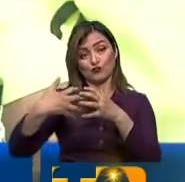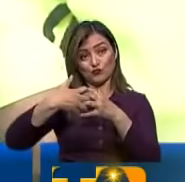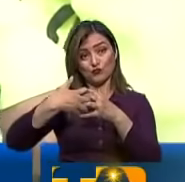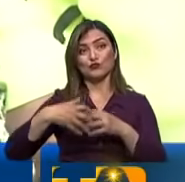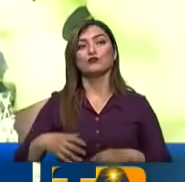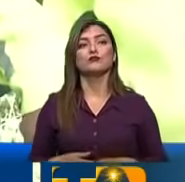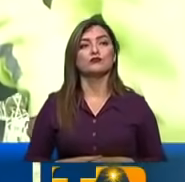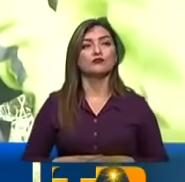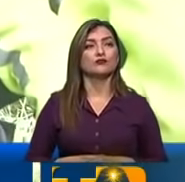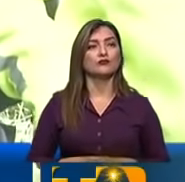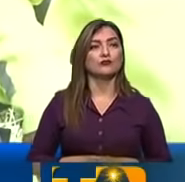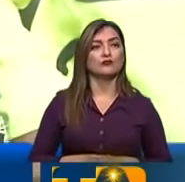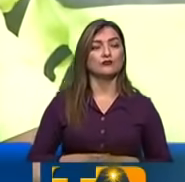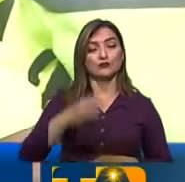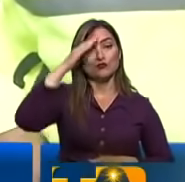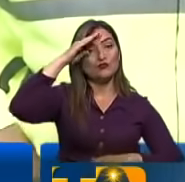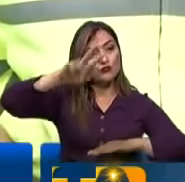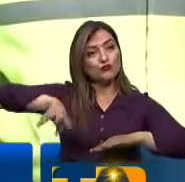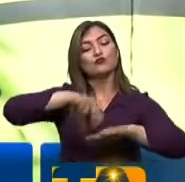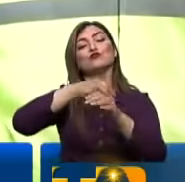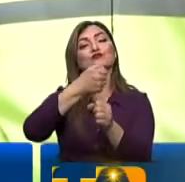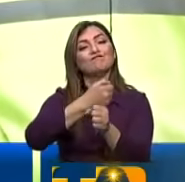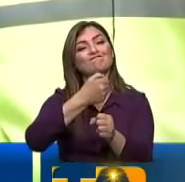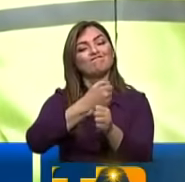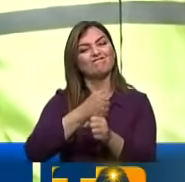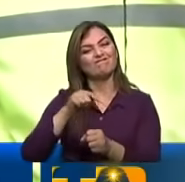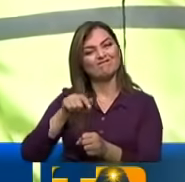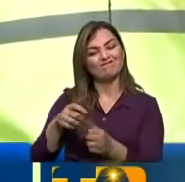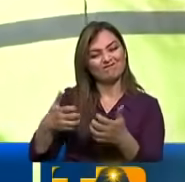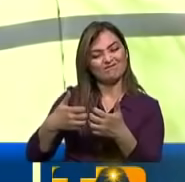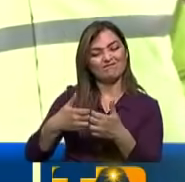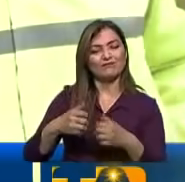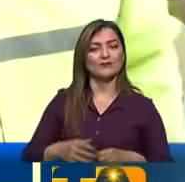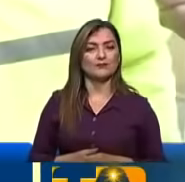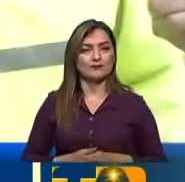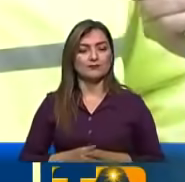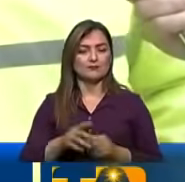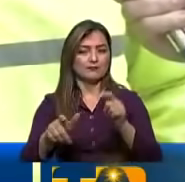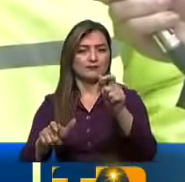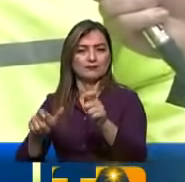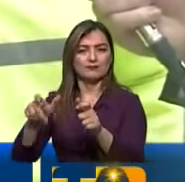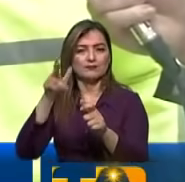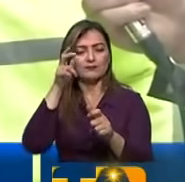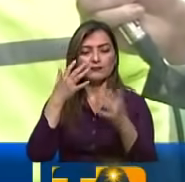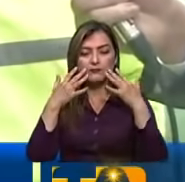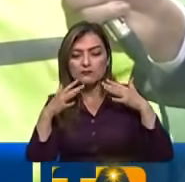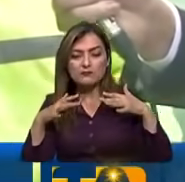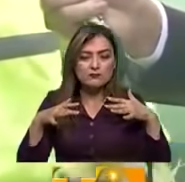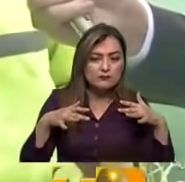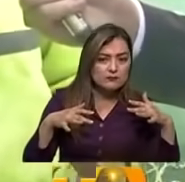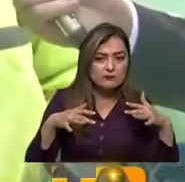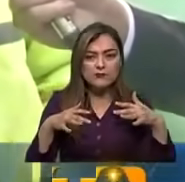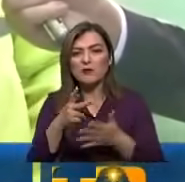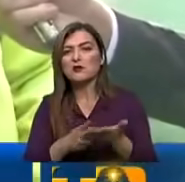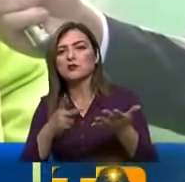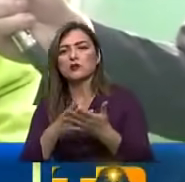efectivamente, nosotros como Policía Nacional estamos convencidos que la ciudadanía está muy expectante